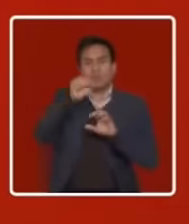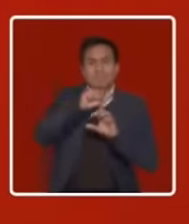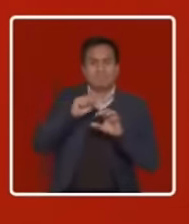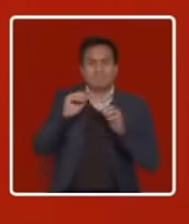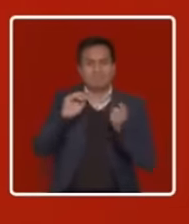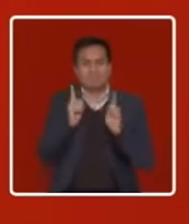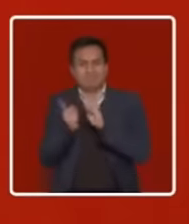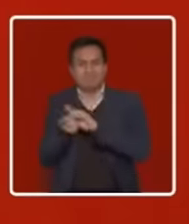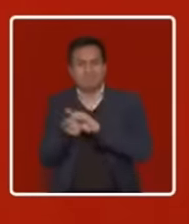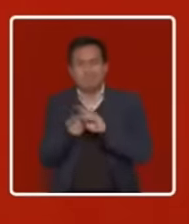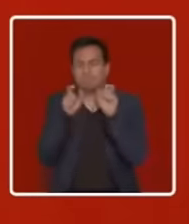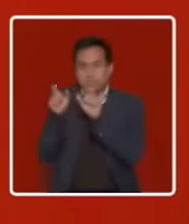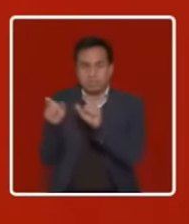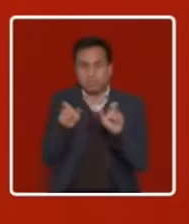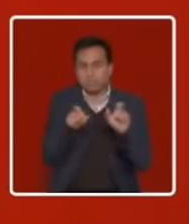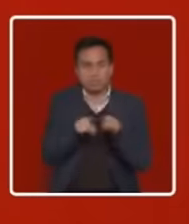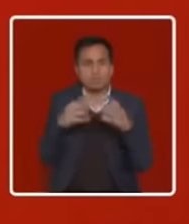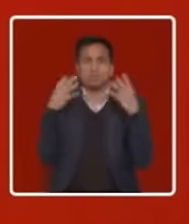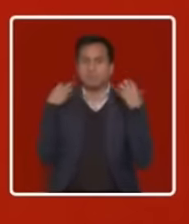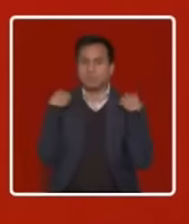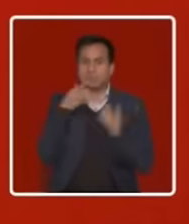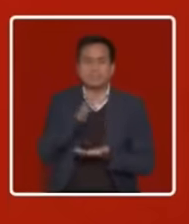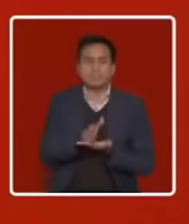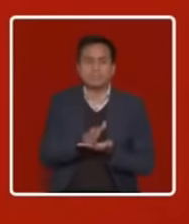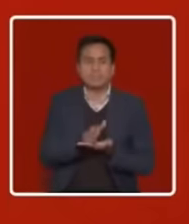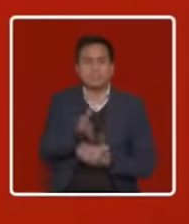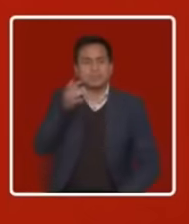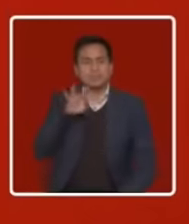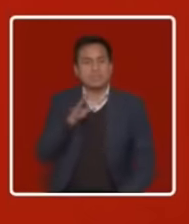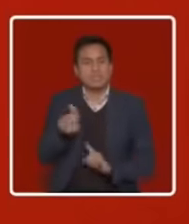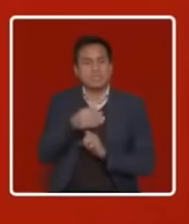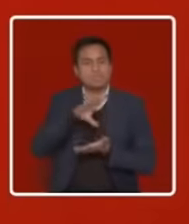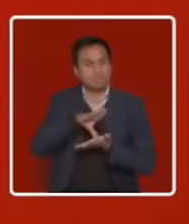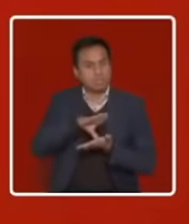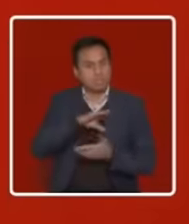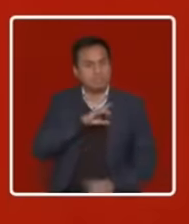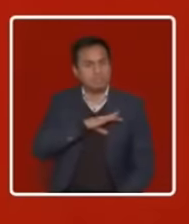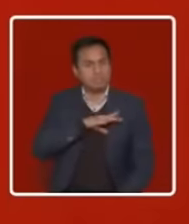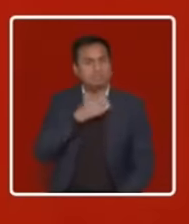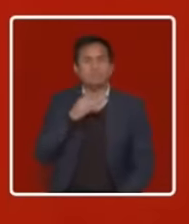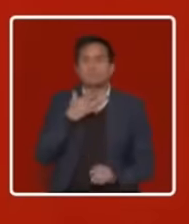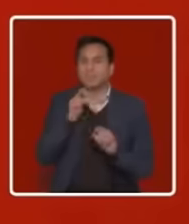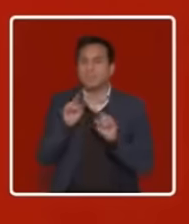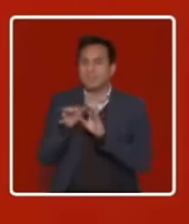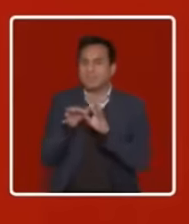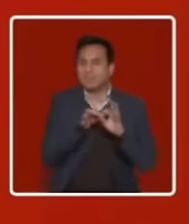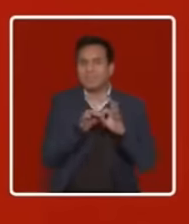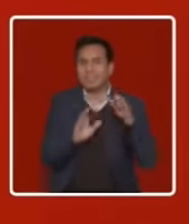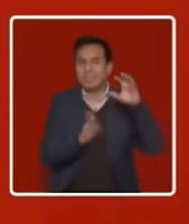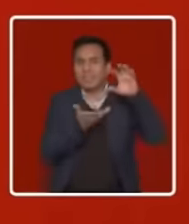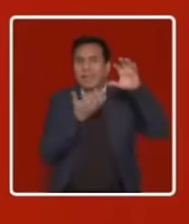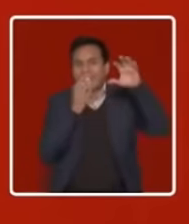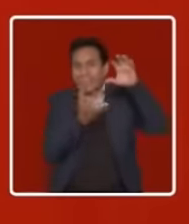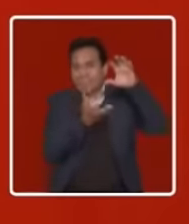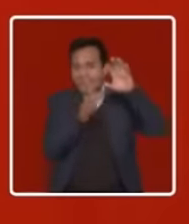nos exigen una vigilancia y un sentido de responsabilidad que no es solo nacional, porque en este caso en particular proteger la Antártica es